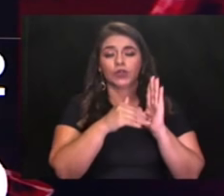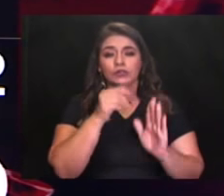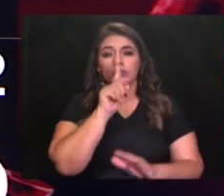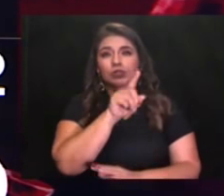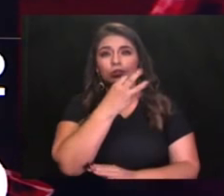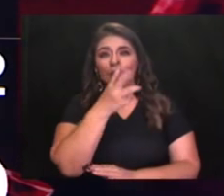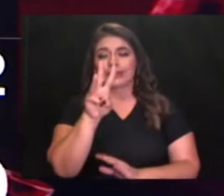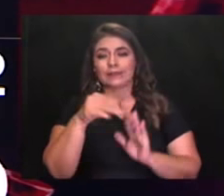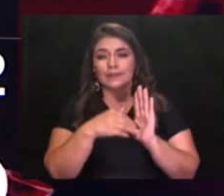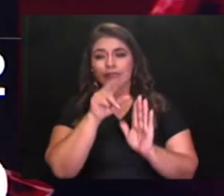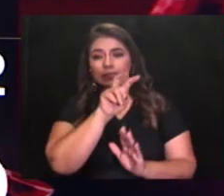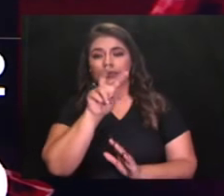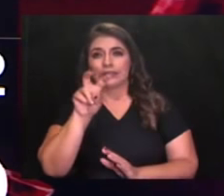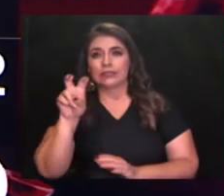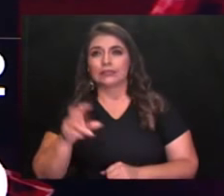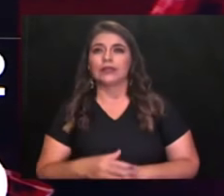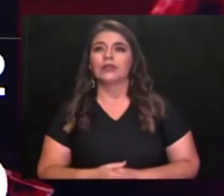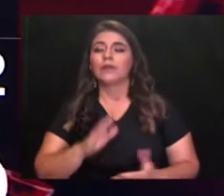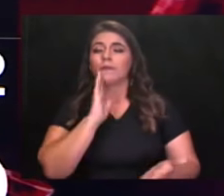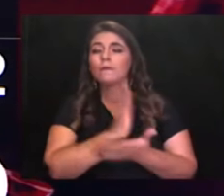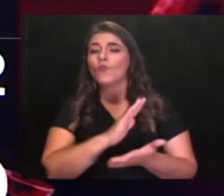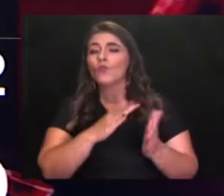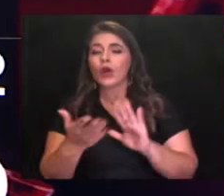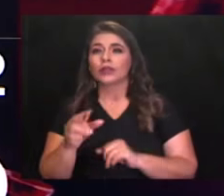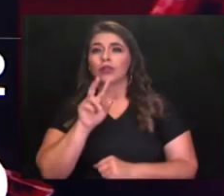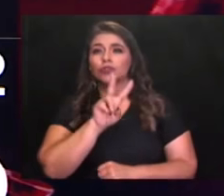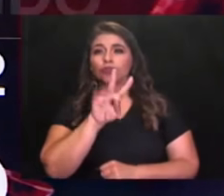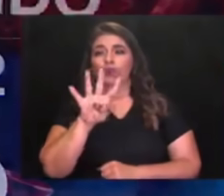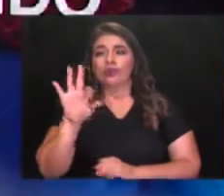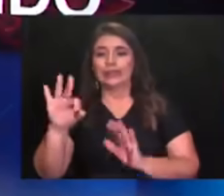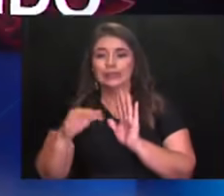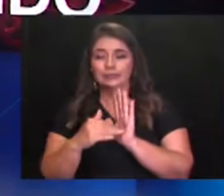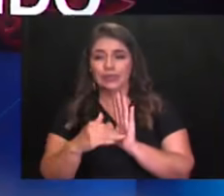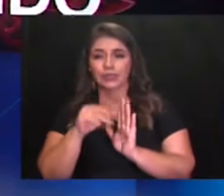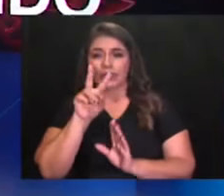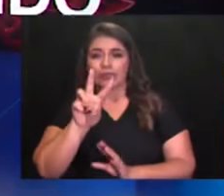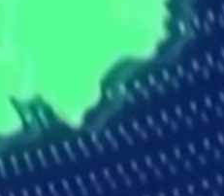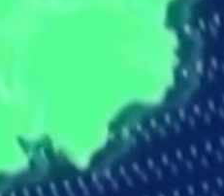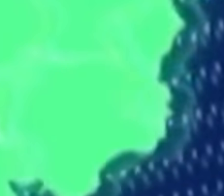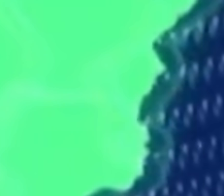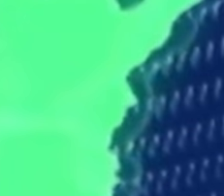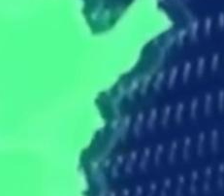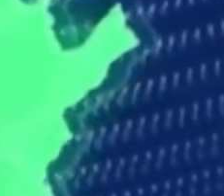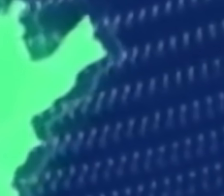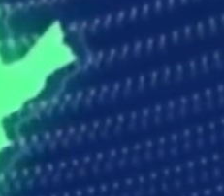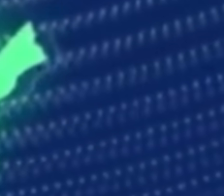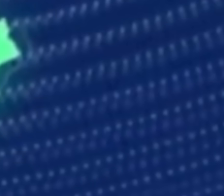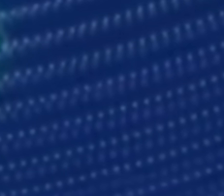1,113,777 y muertes 243,312. Esto es lo que está pasando en el mundo.